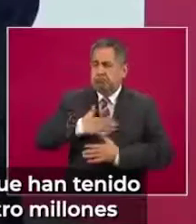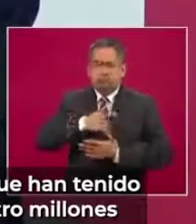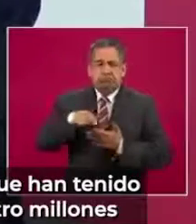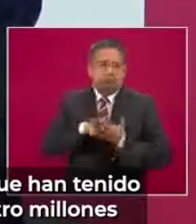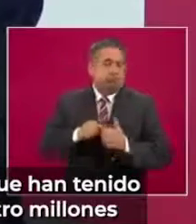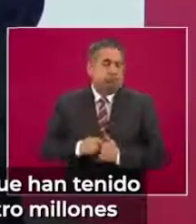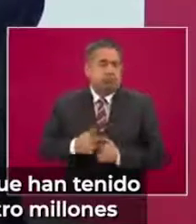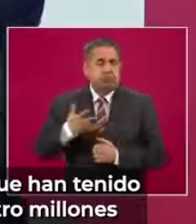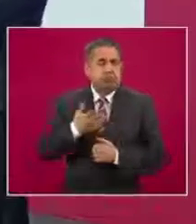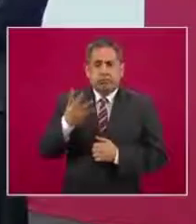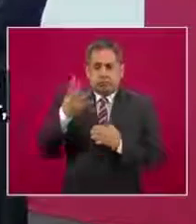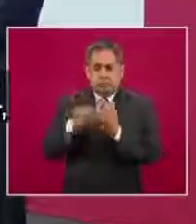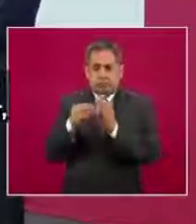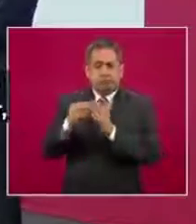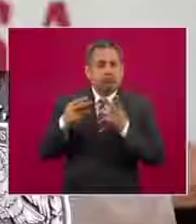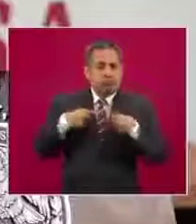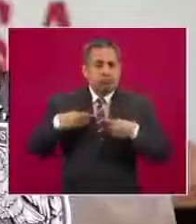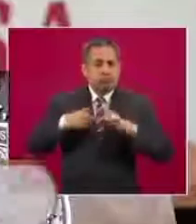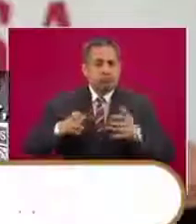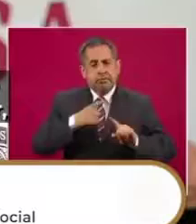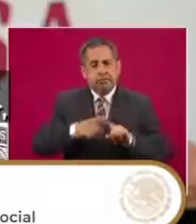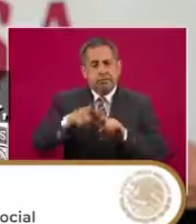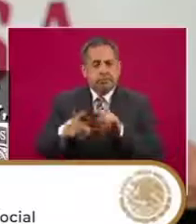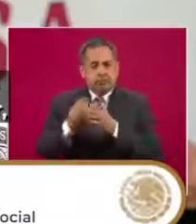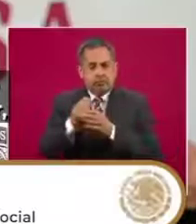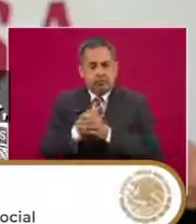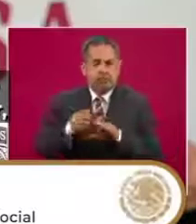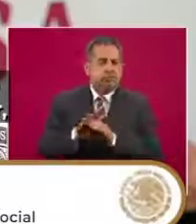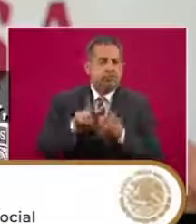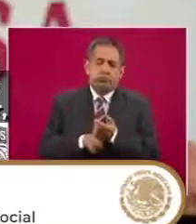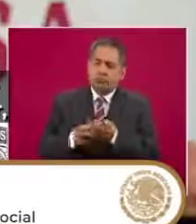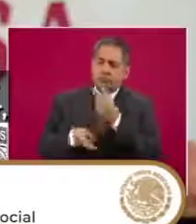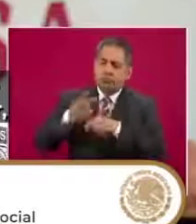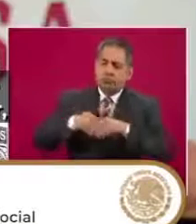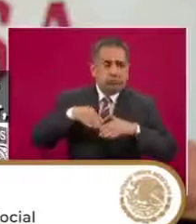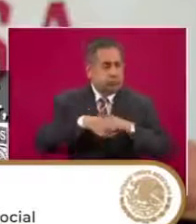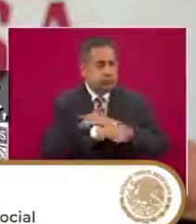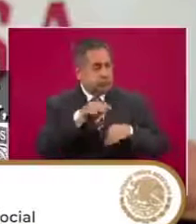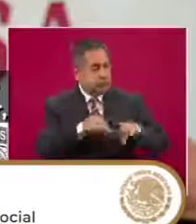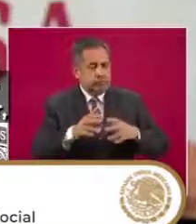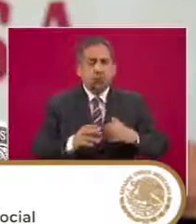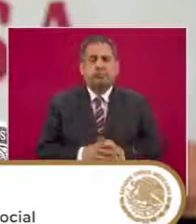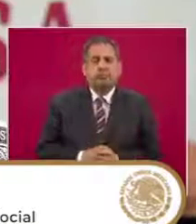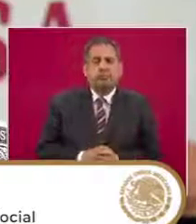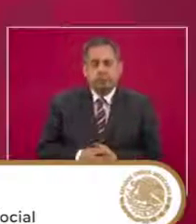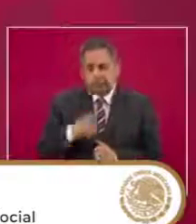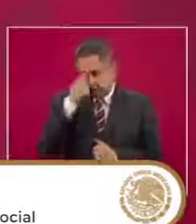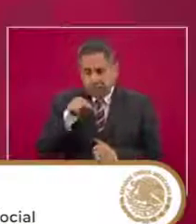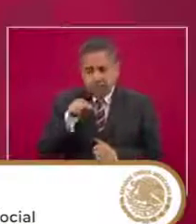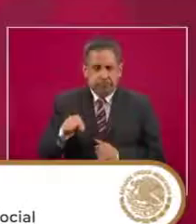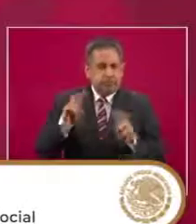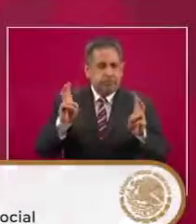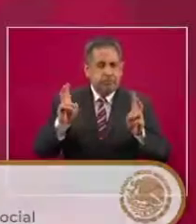llevamos 4 millones de diferentes cursos sobre retorno a centros de trabajo y en particular para